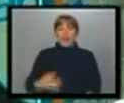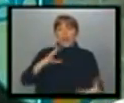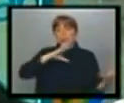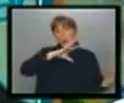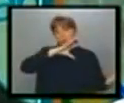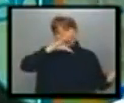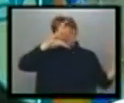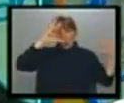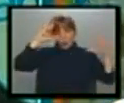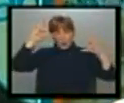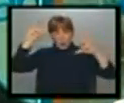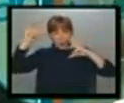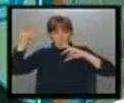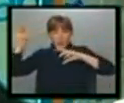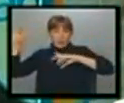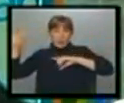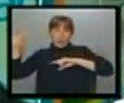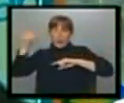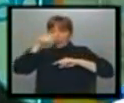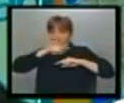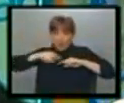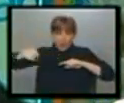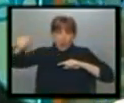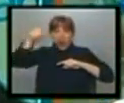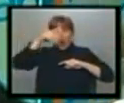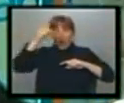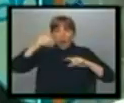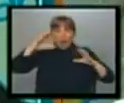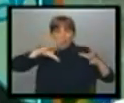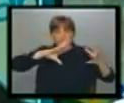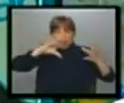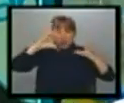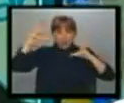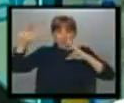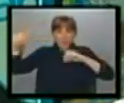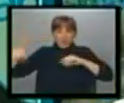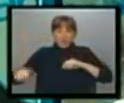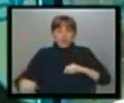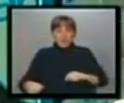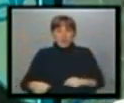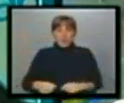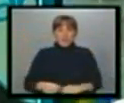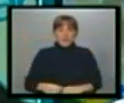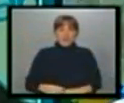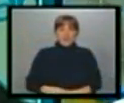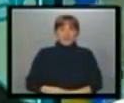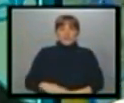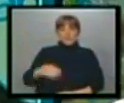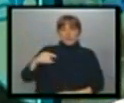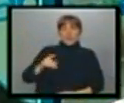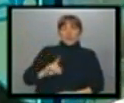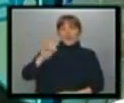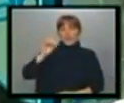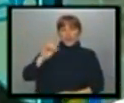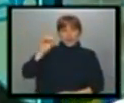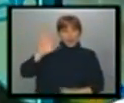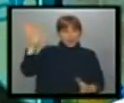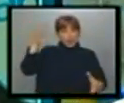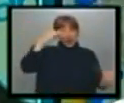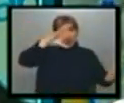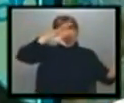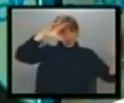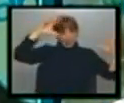es bastante inestable. Por eso ves mucha nubosidad en el cielo de la ciudad de Buenos Aires y de Buenos Aires hacia el norte en gran